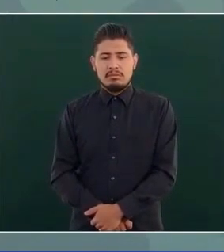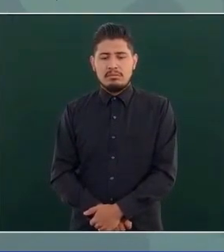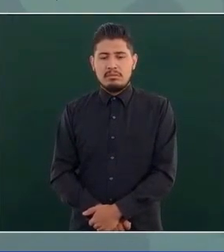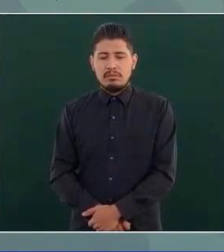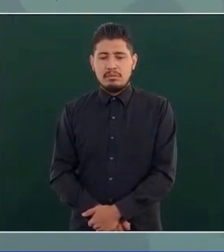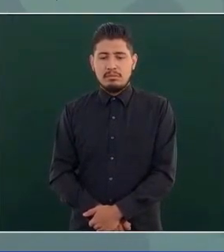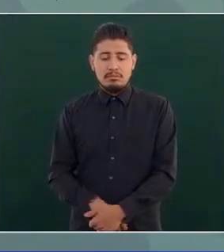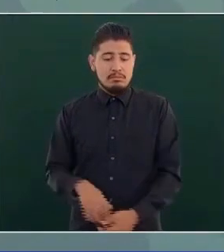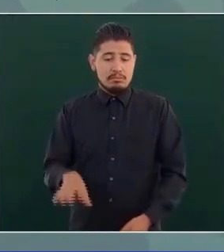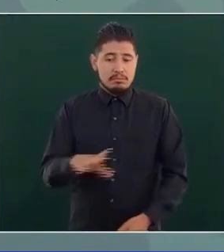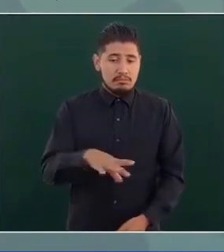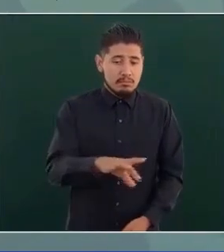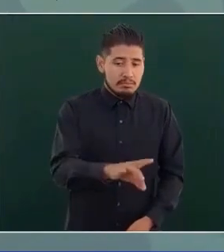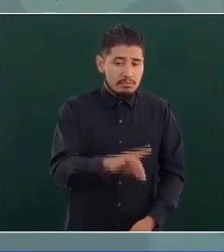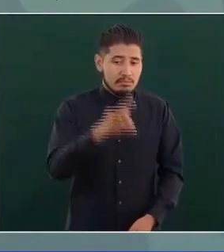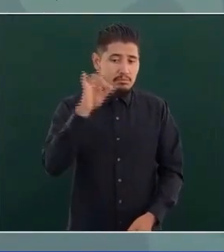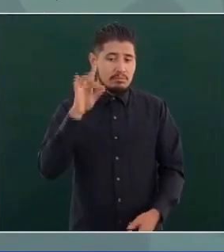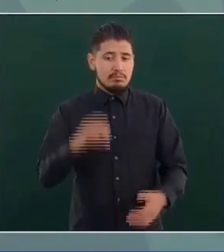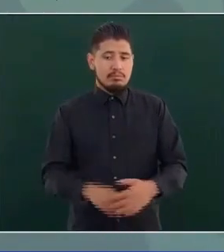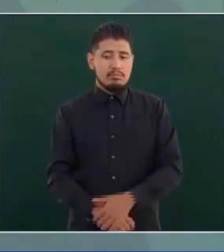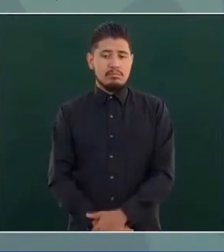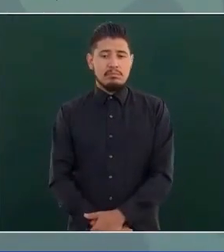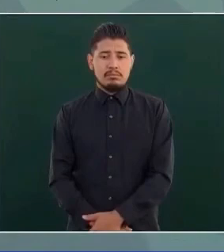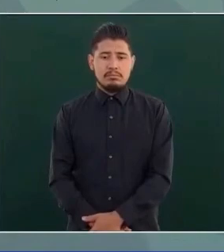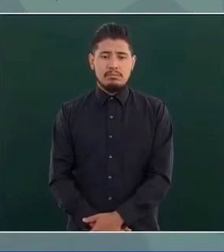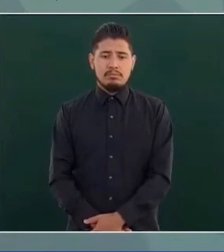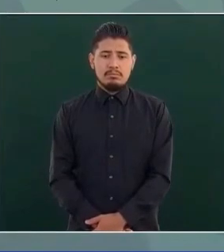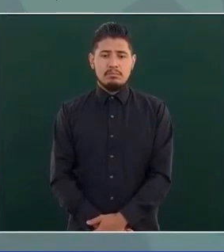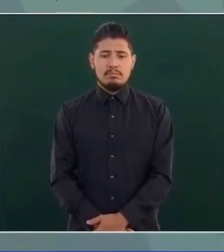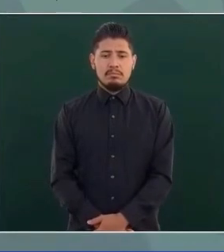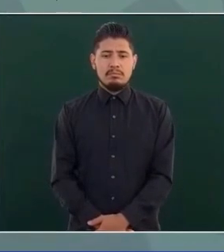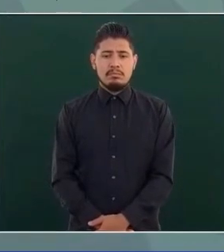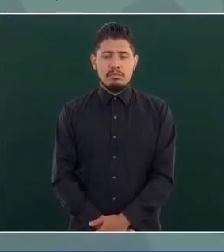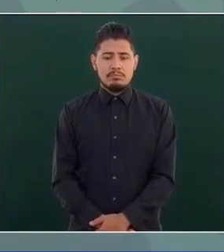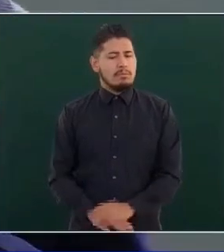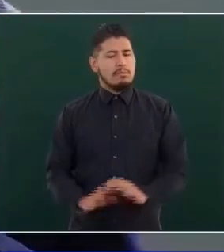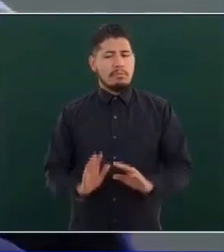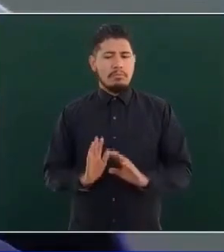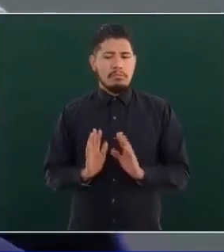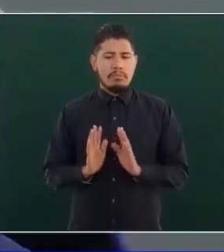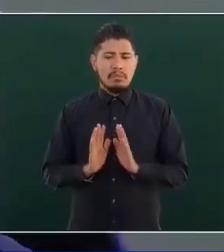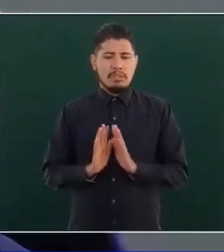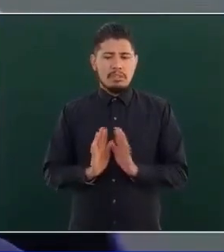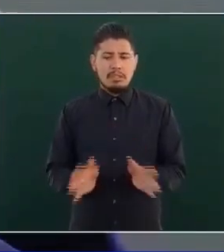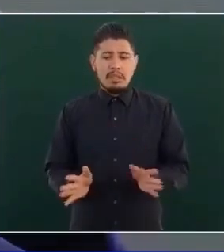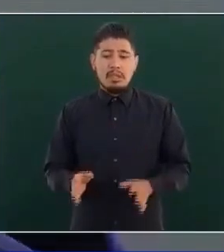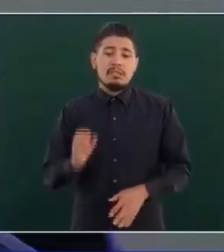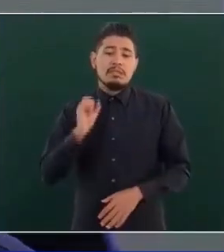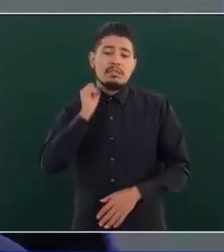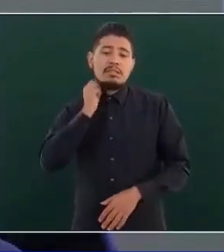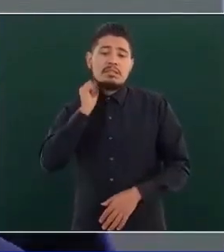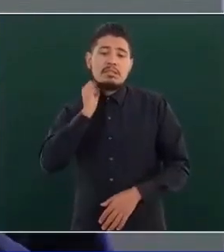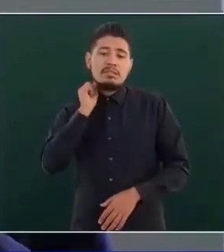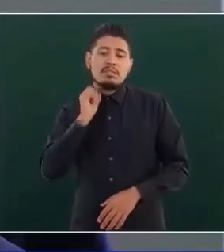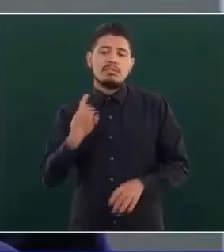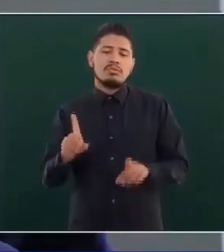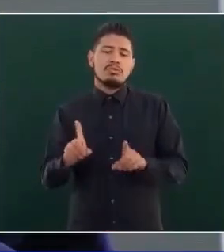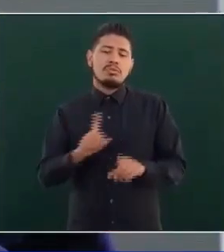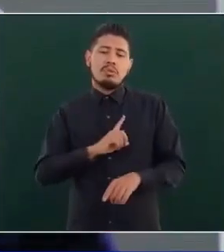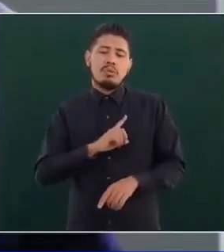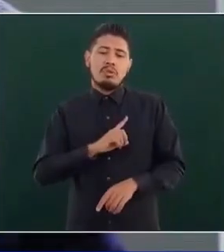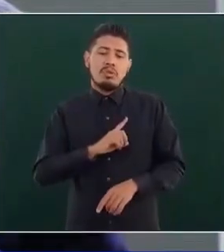era el elegido. Y ya en el Senado pues era un